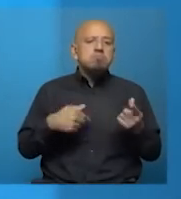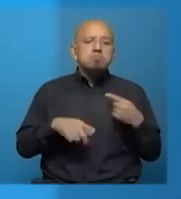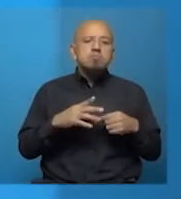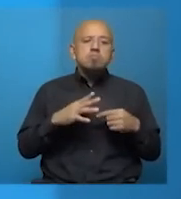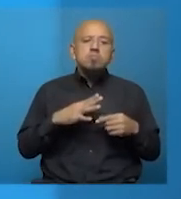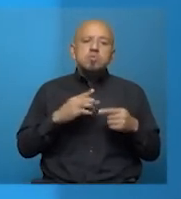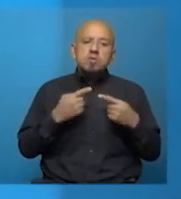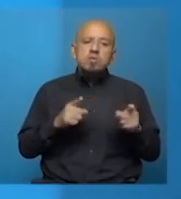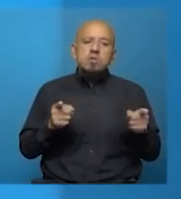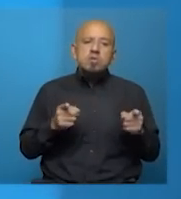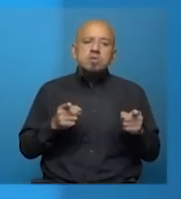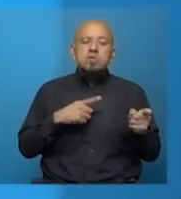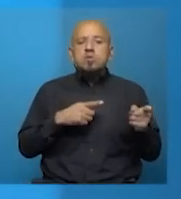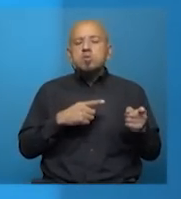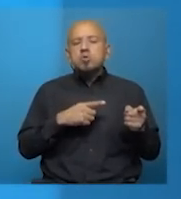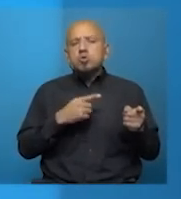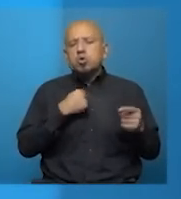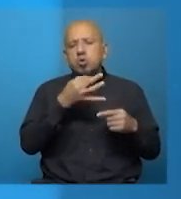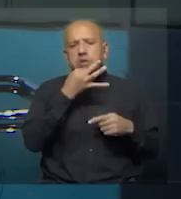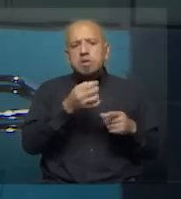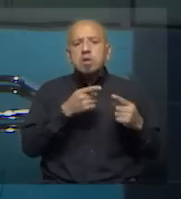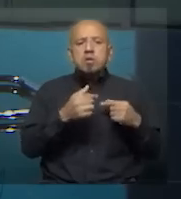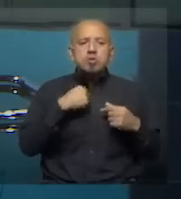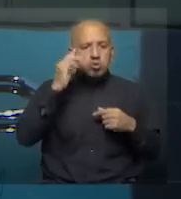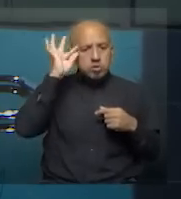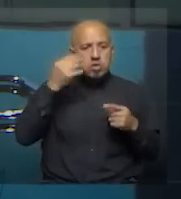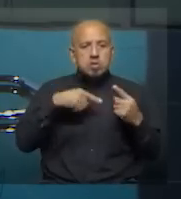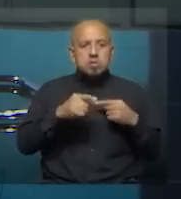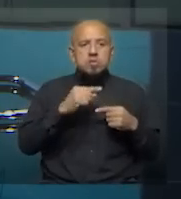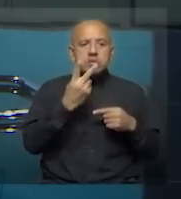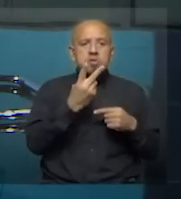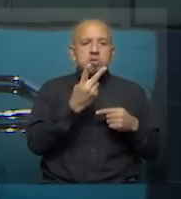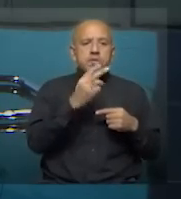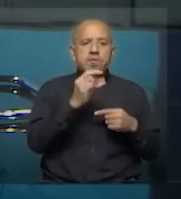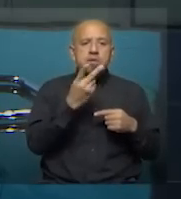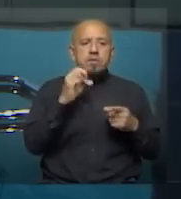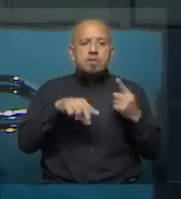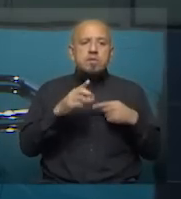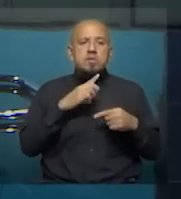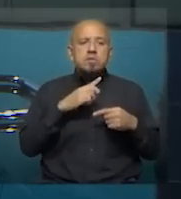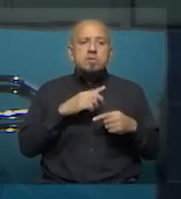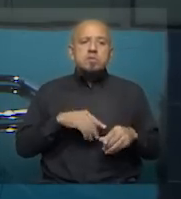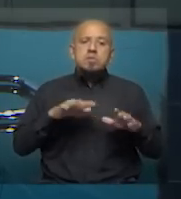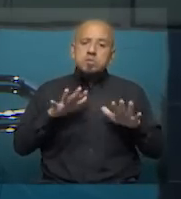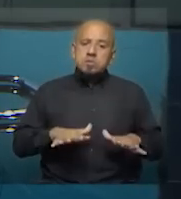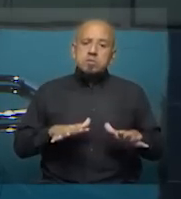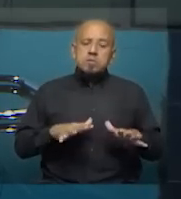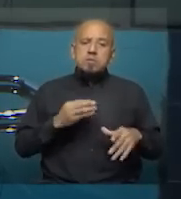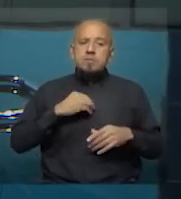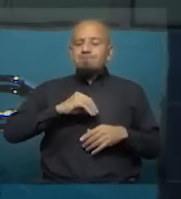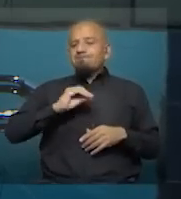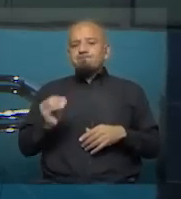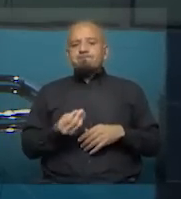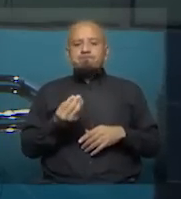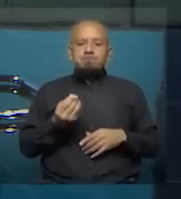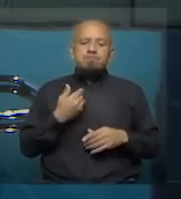de otra manera en la cancha. Tú me has escuchado decir más de una vez, yo creo que el 2020 nos paralizó un poco la derrota,